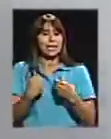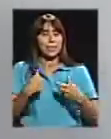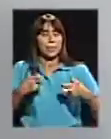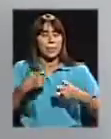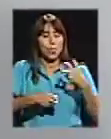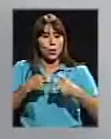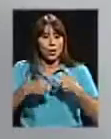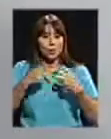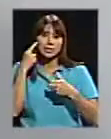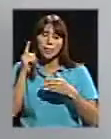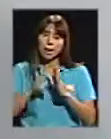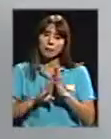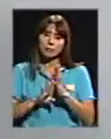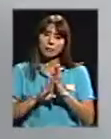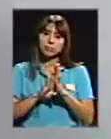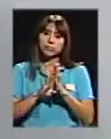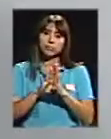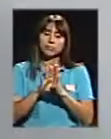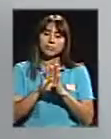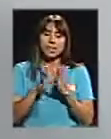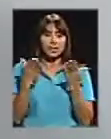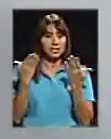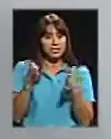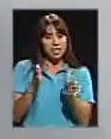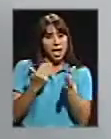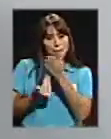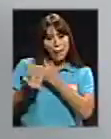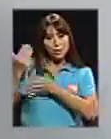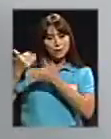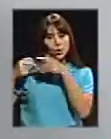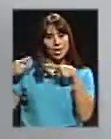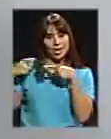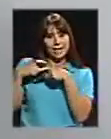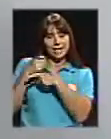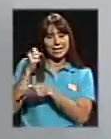después de la crisis que ya lleva varios años